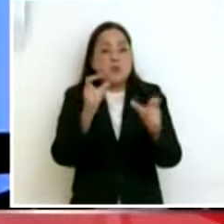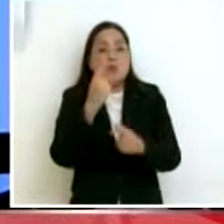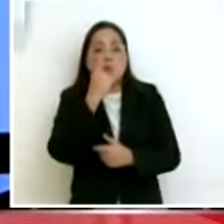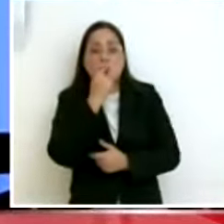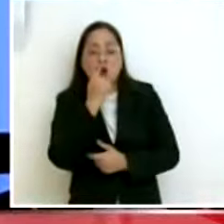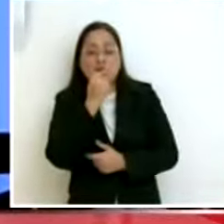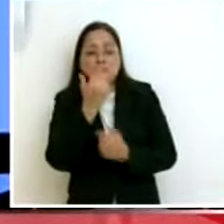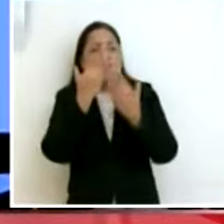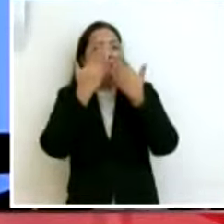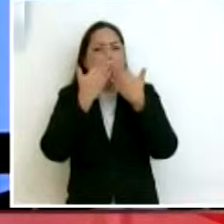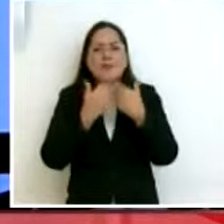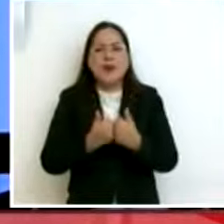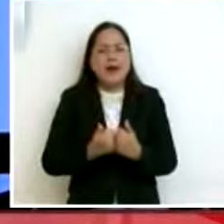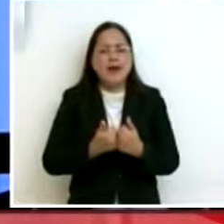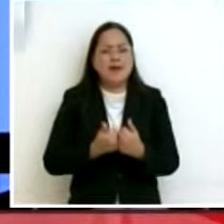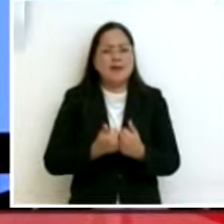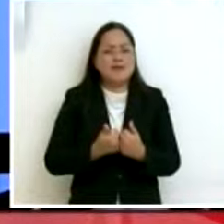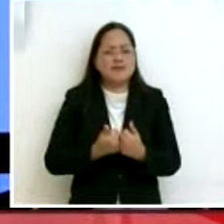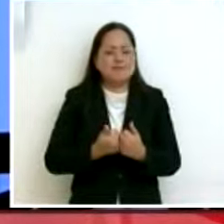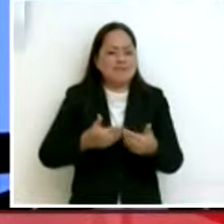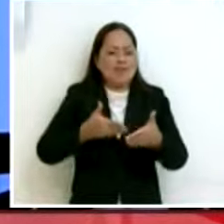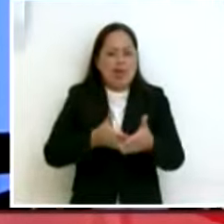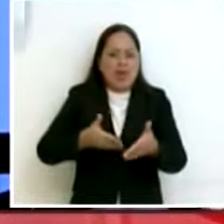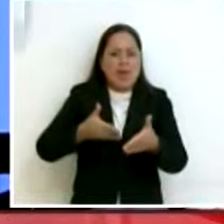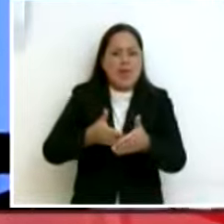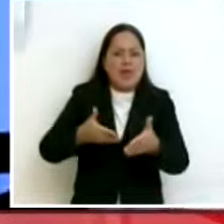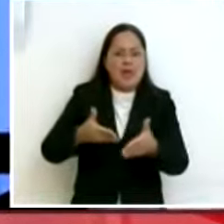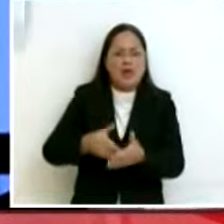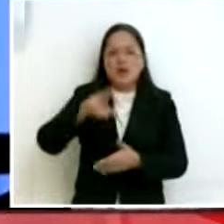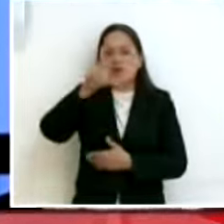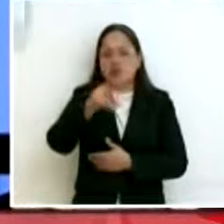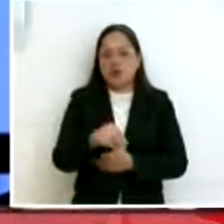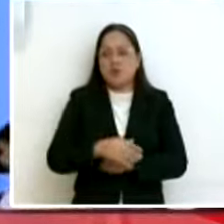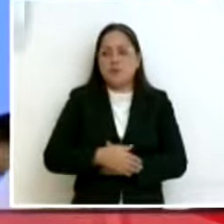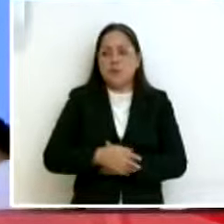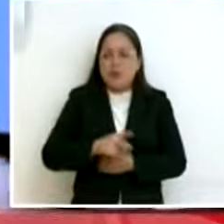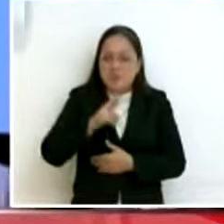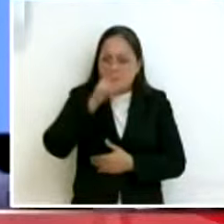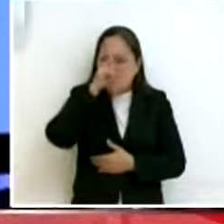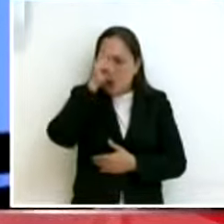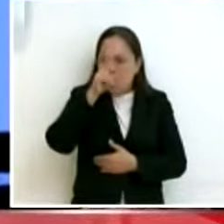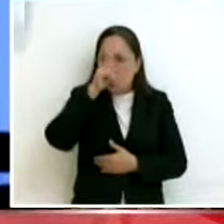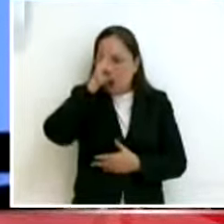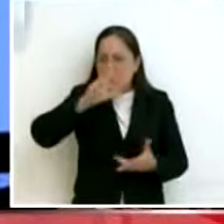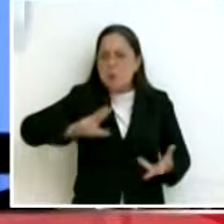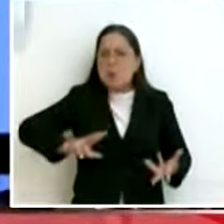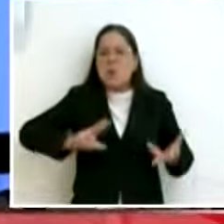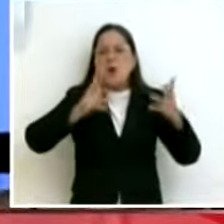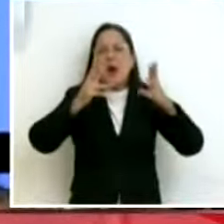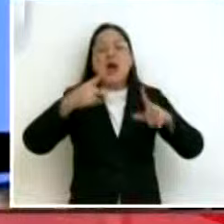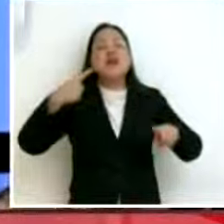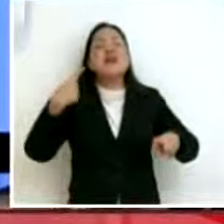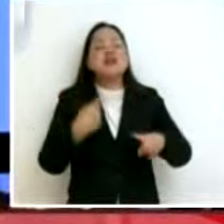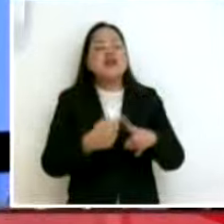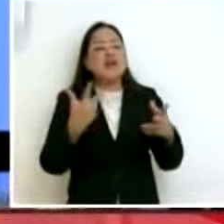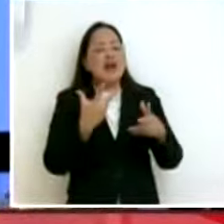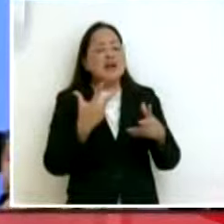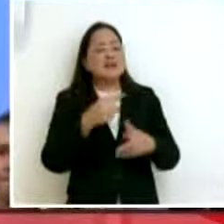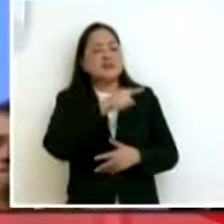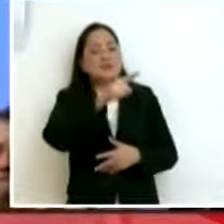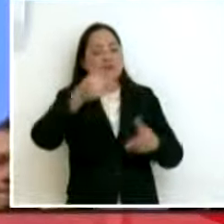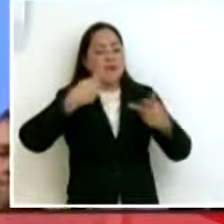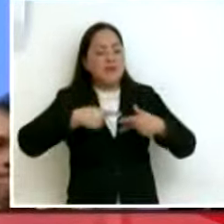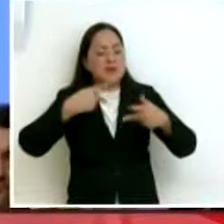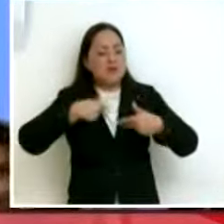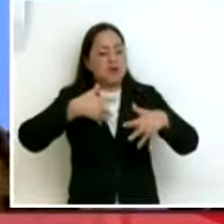el camino. No se los encontraron. La violencia la generaron quienes protestaron,